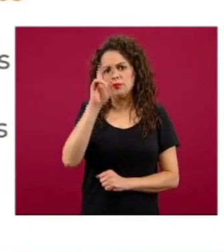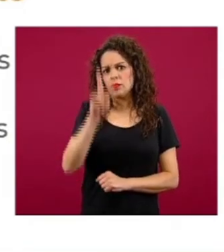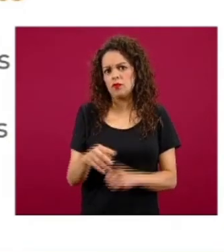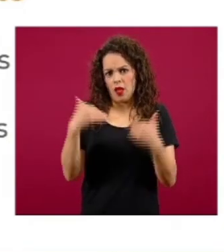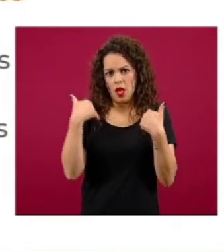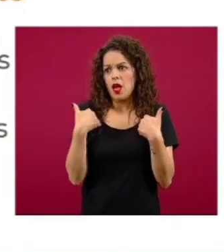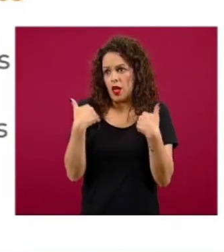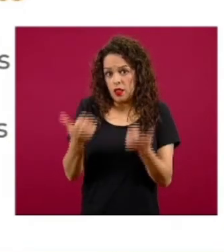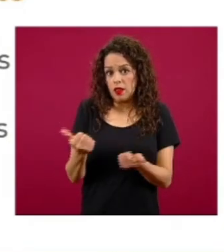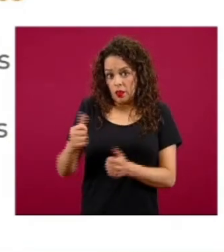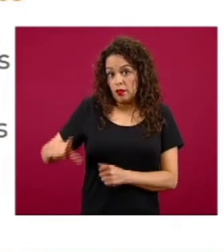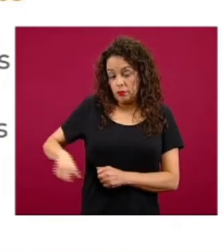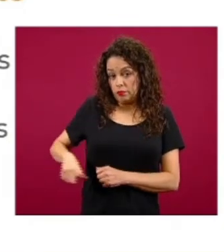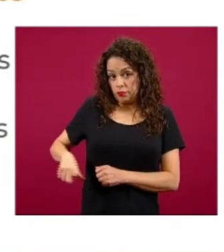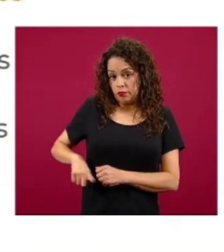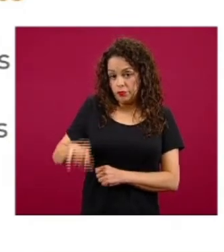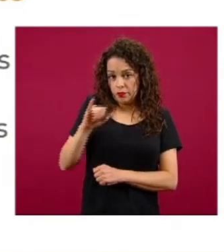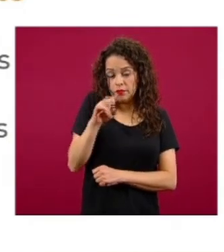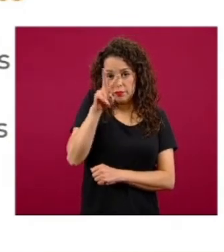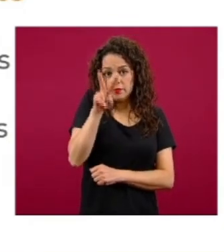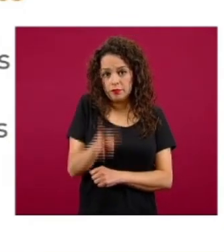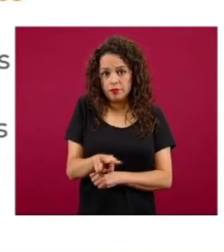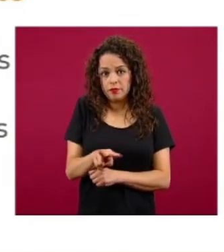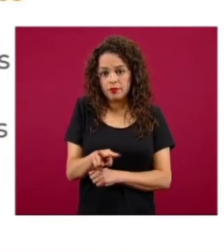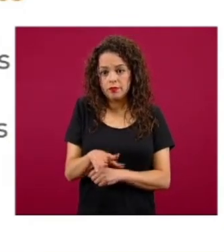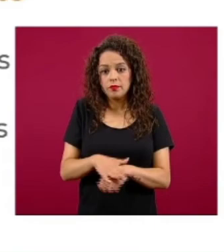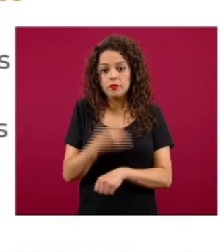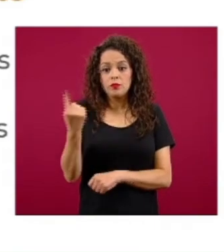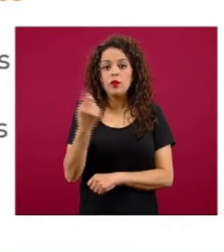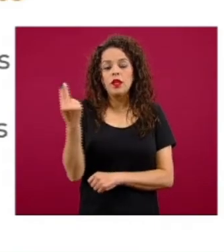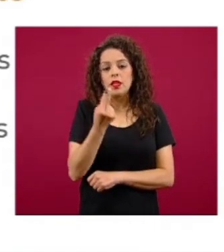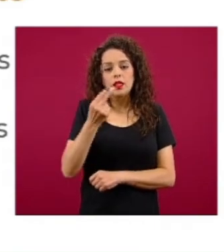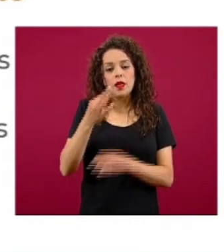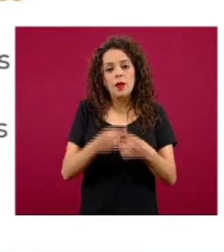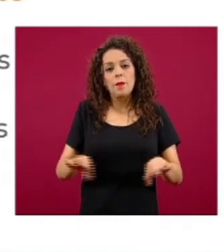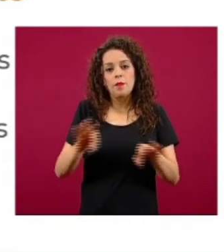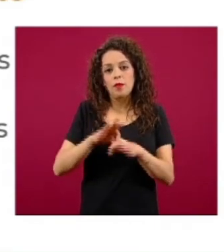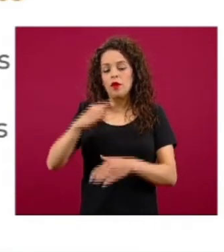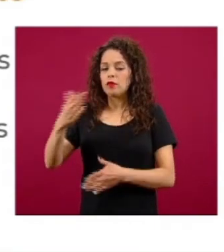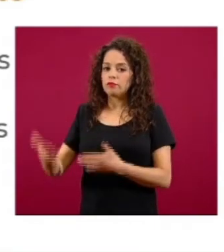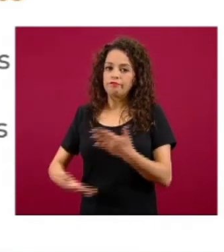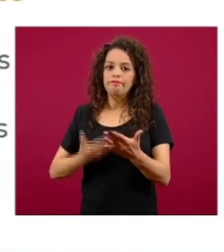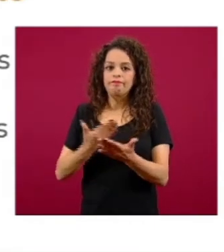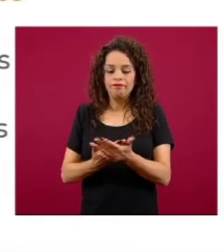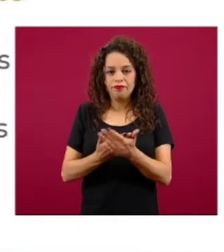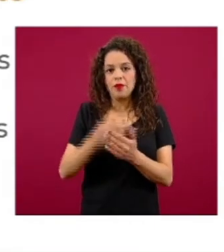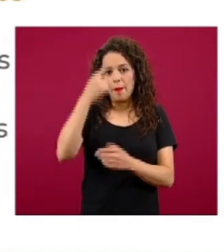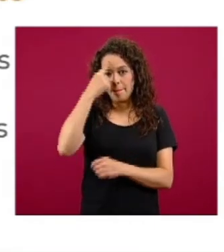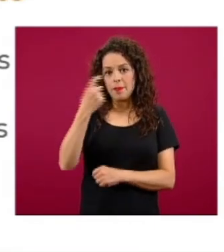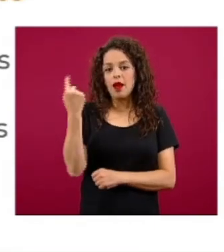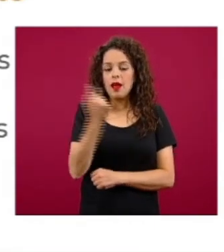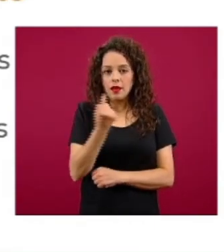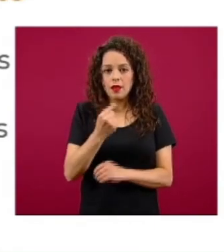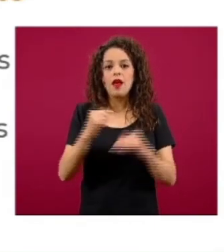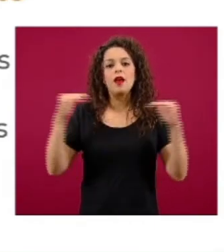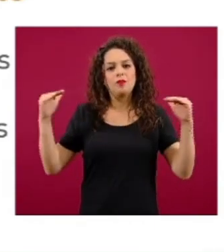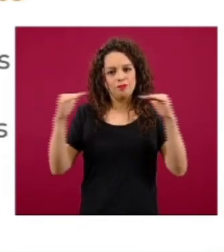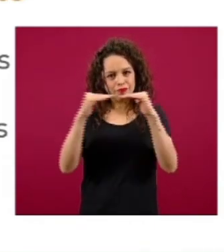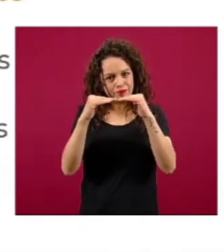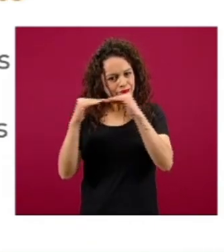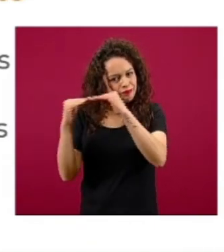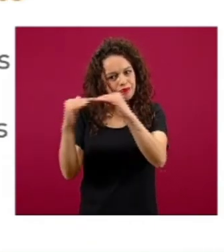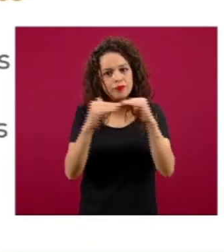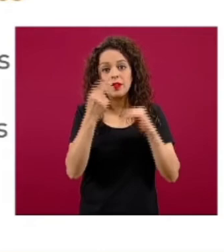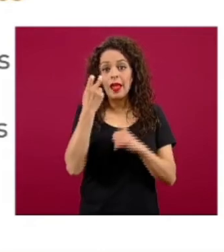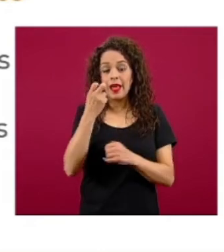gobierno el reto que tenemos para promover la igualdad y con esto prevenir la violencia contra